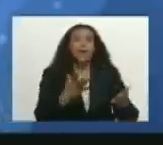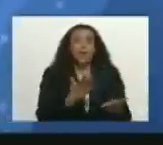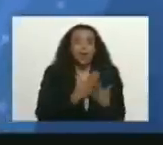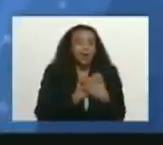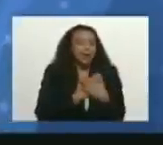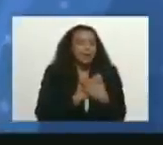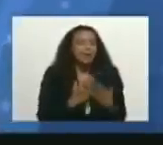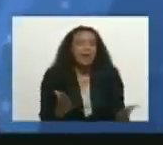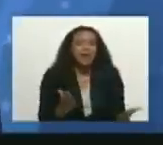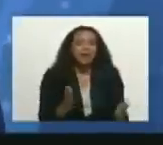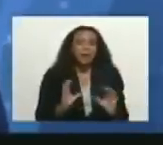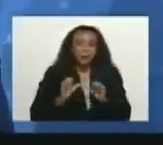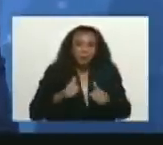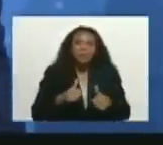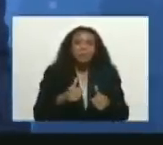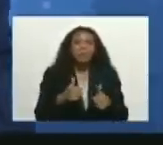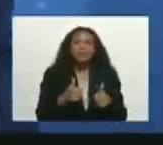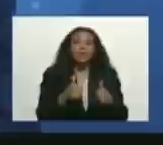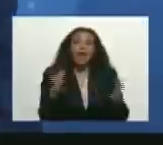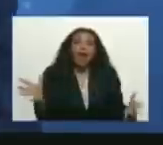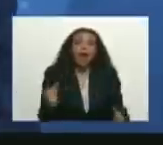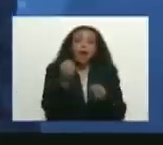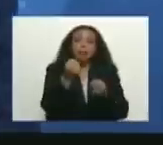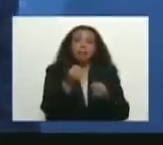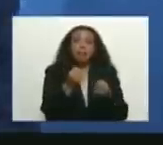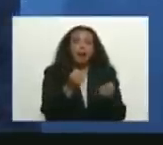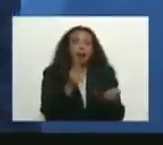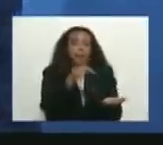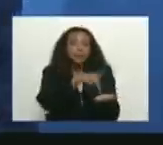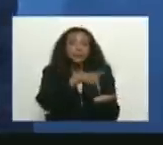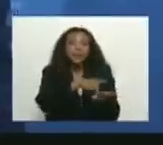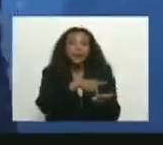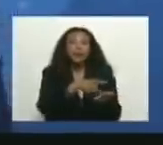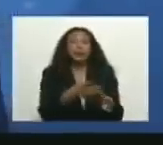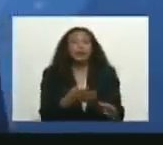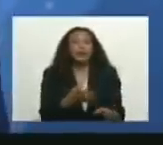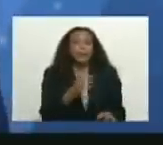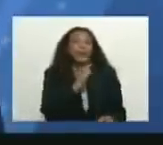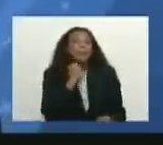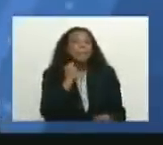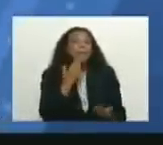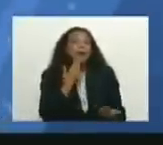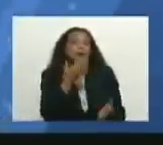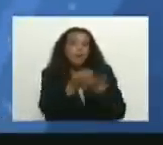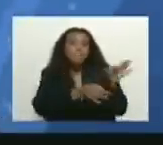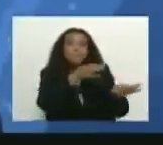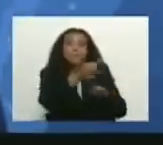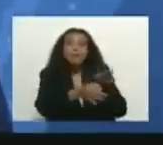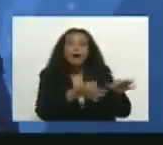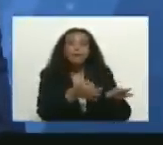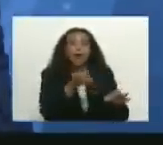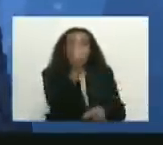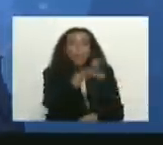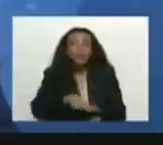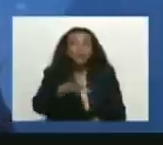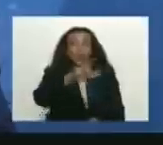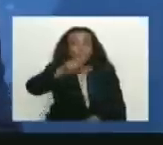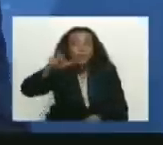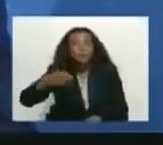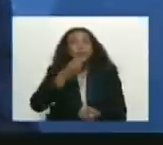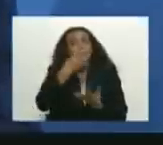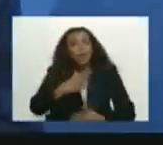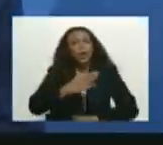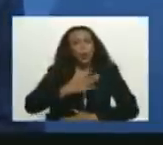aquí empecé diciendo que quería rescatar la intervención de mis predecesores, porque el padre Numa lo decía: los venezolanos somos gente de